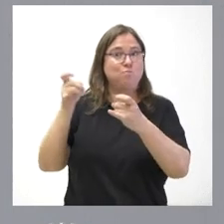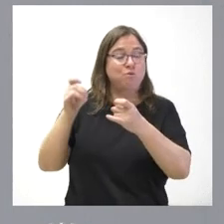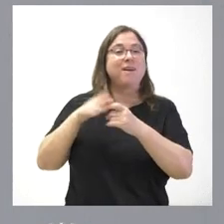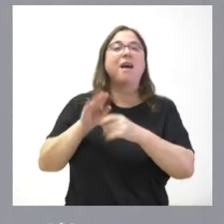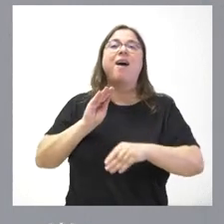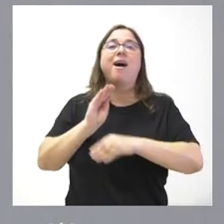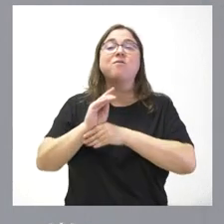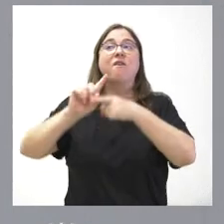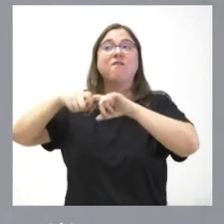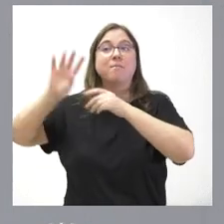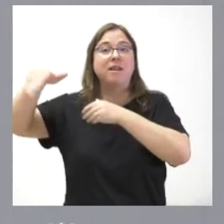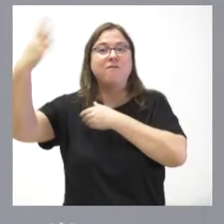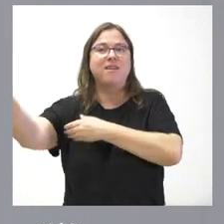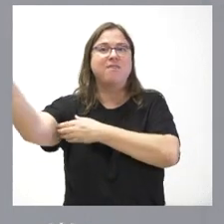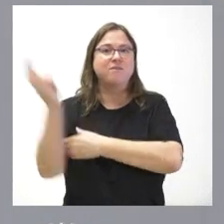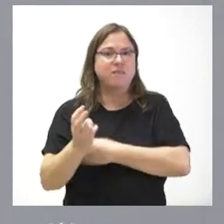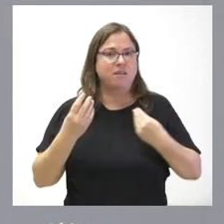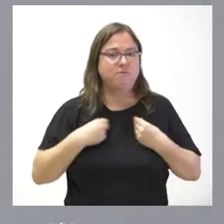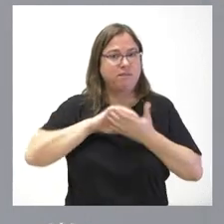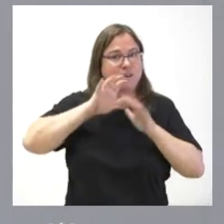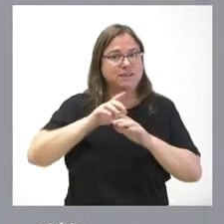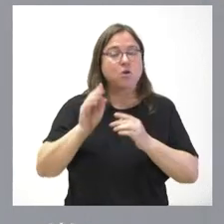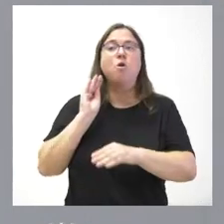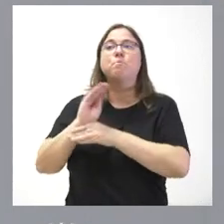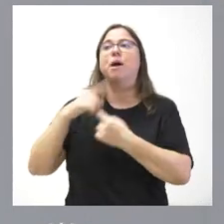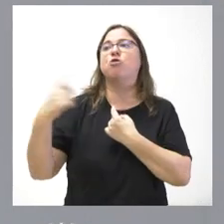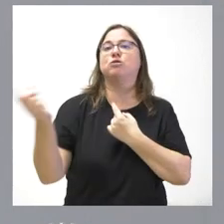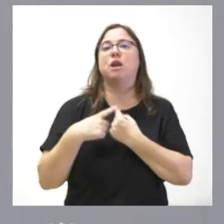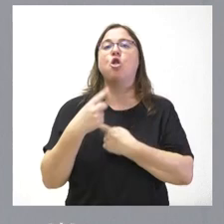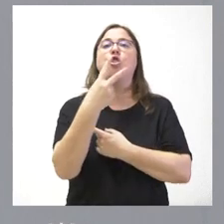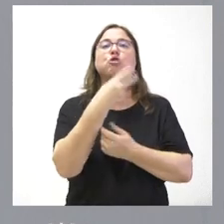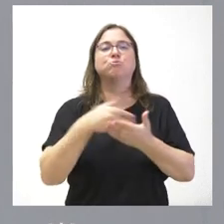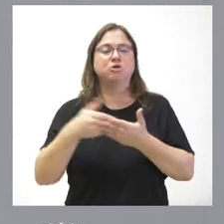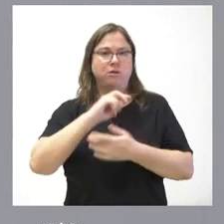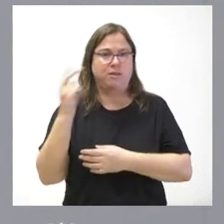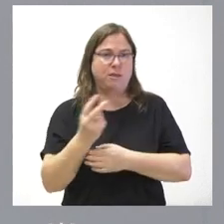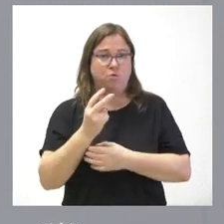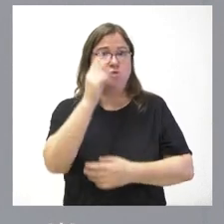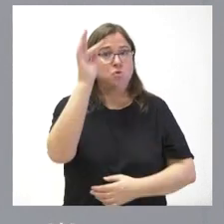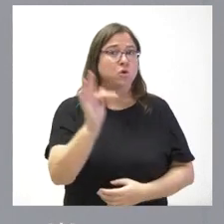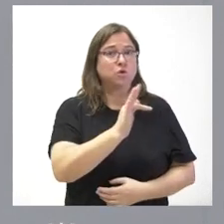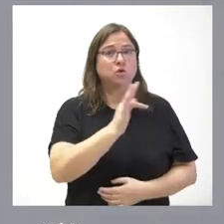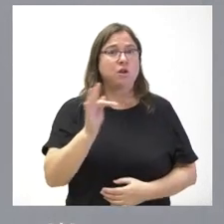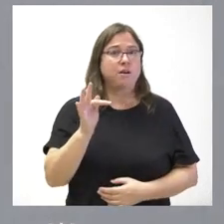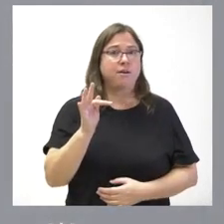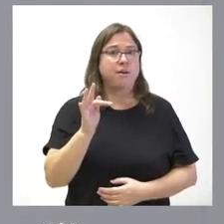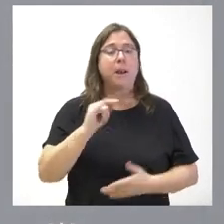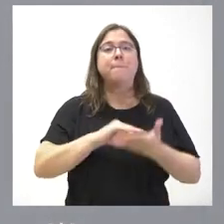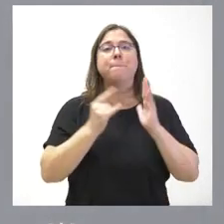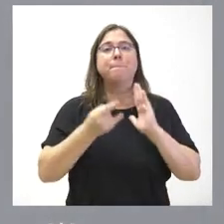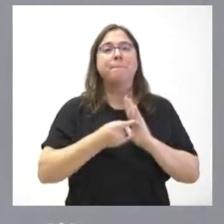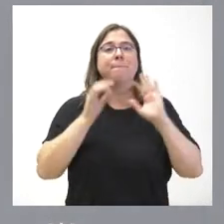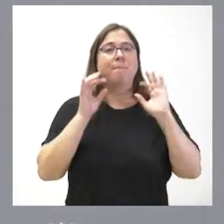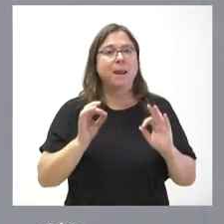vienen a Castilla y León para los costes del traslado con este importe de 2 millones de euros el conjunto del plan